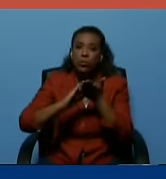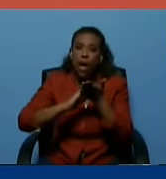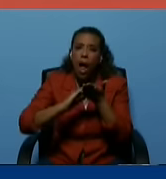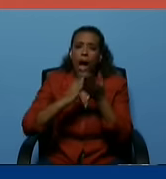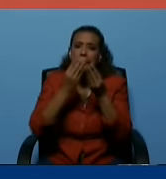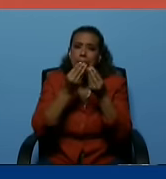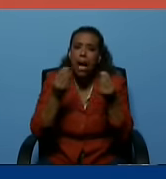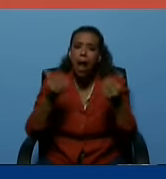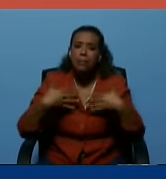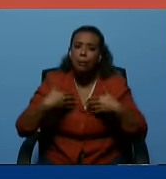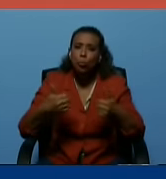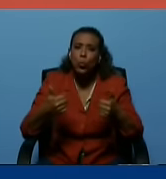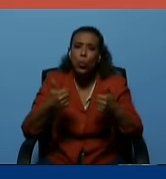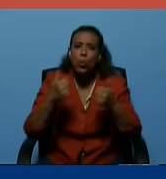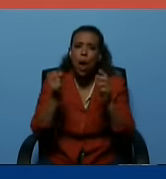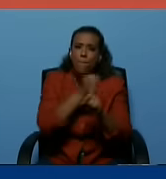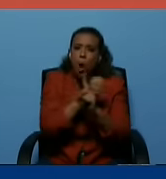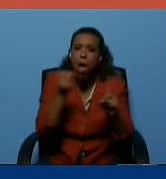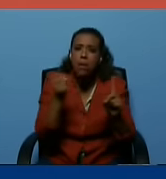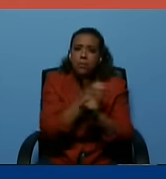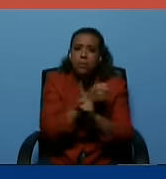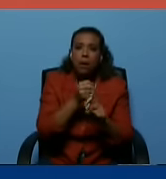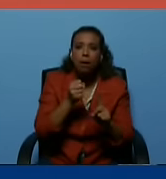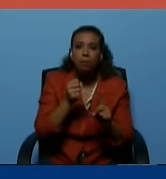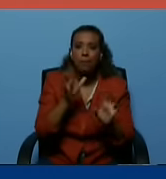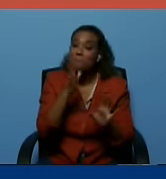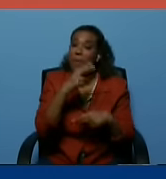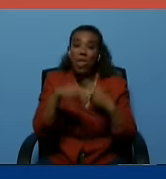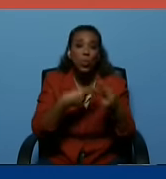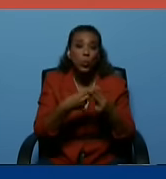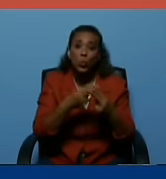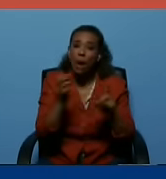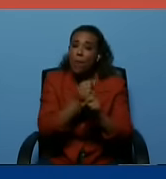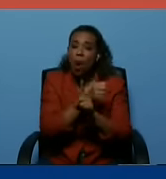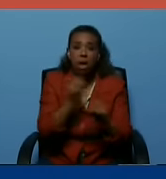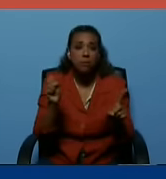Nosotros somos los encargados de la paz. Y yo les garantizo